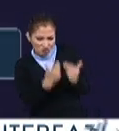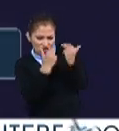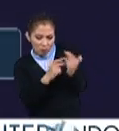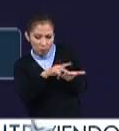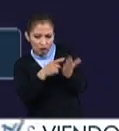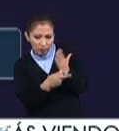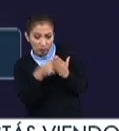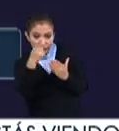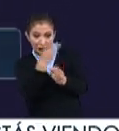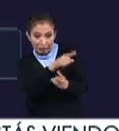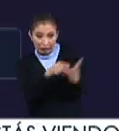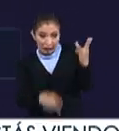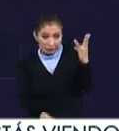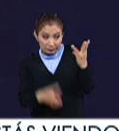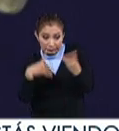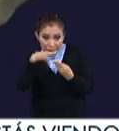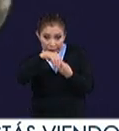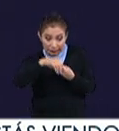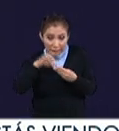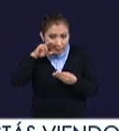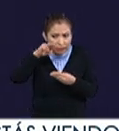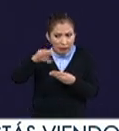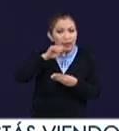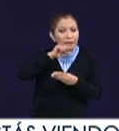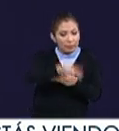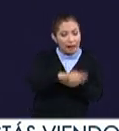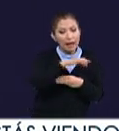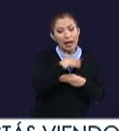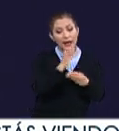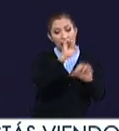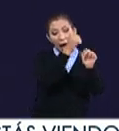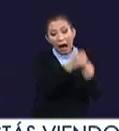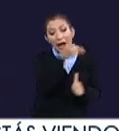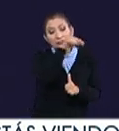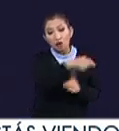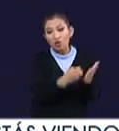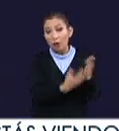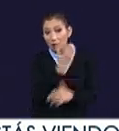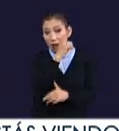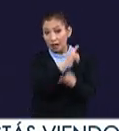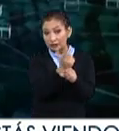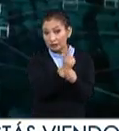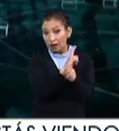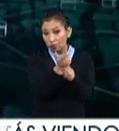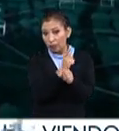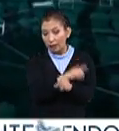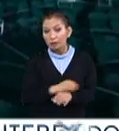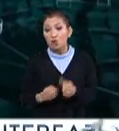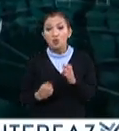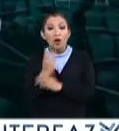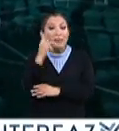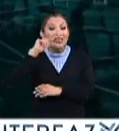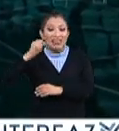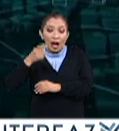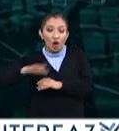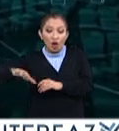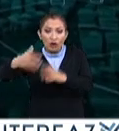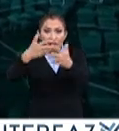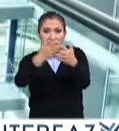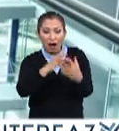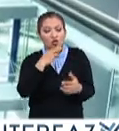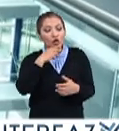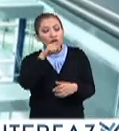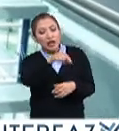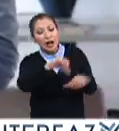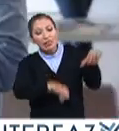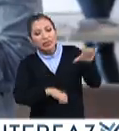y combinan estos tres. Y como pueden ver, también en la Academia de Artes esta es una nueva carrera. Las nuevas tecnologías también han encontrado